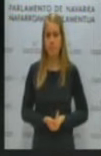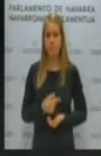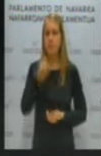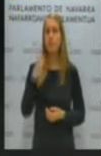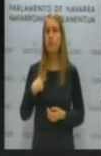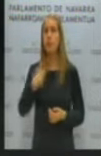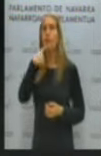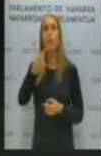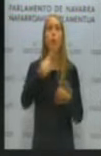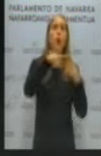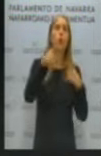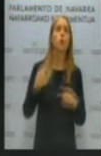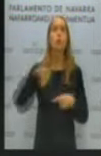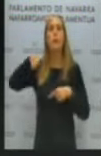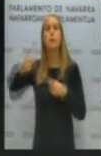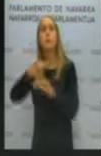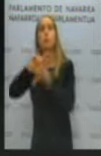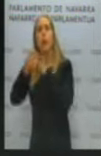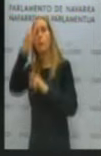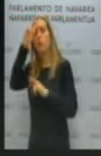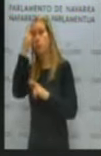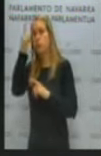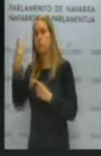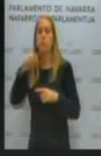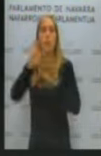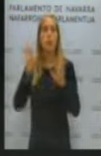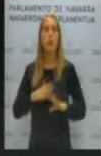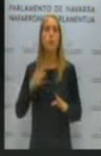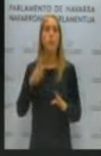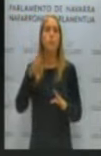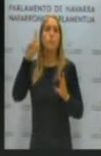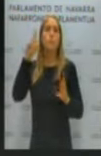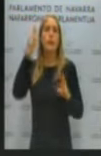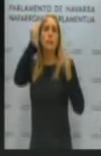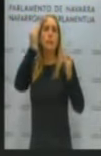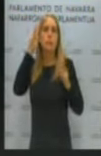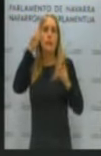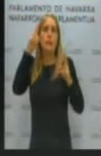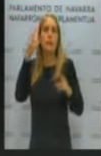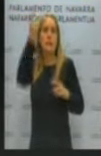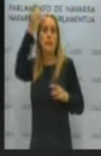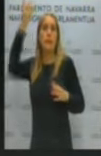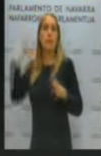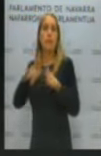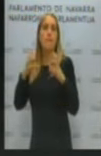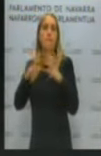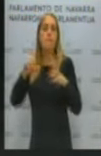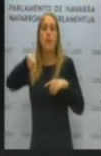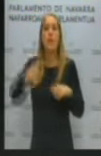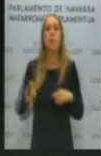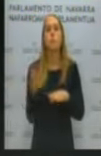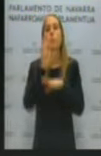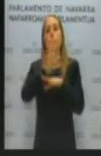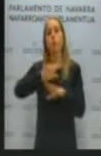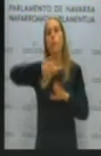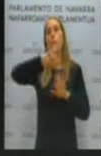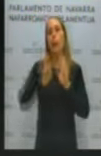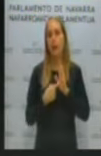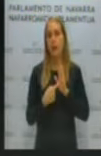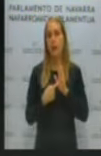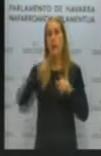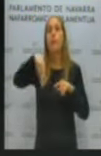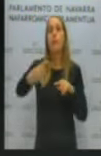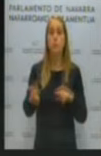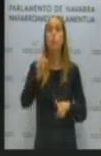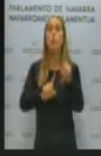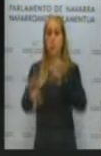otro día digo otra, pues al final genera las expectativas. Expectativas que finalmente se terminan traduciendo en proposiciones de ley que pueden generar un problema